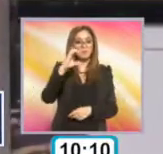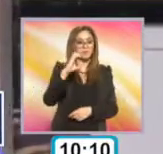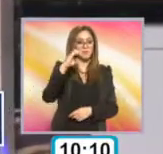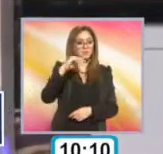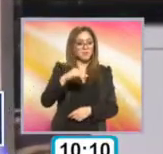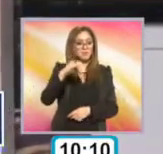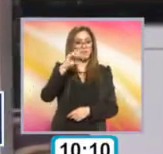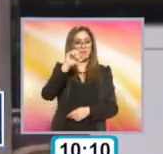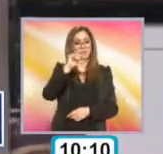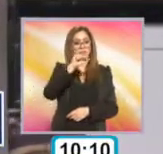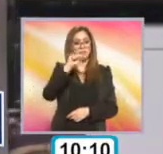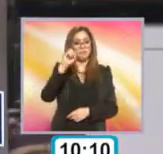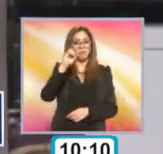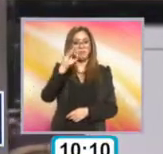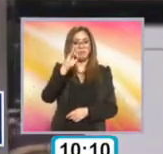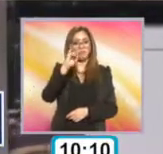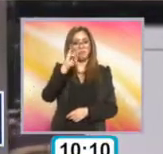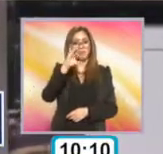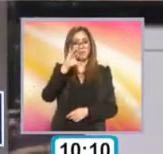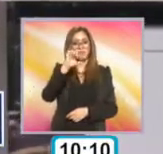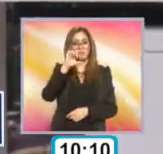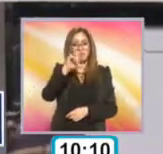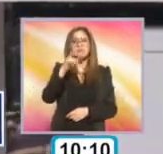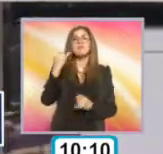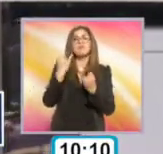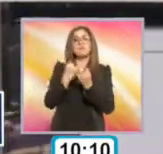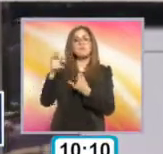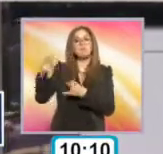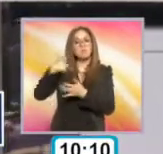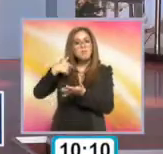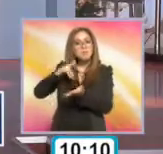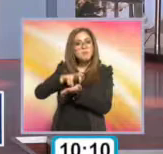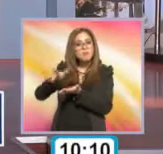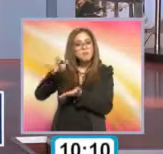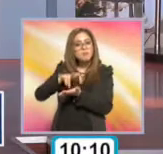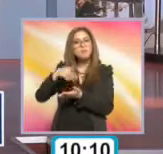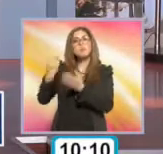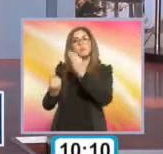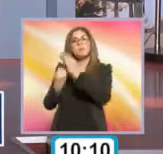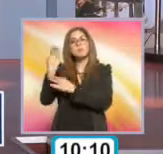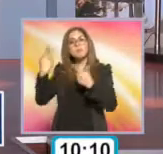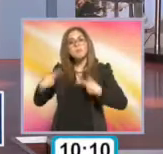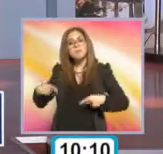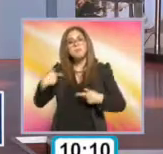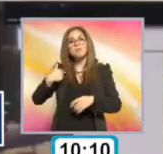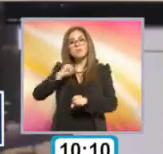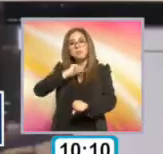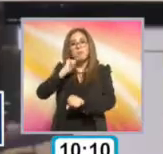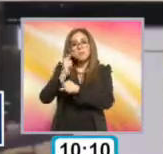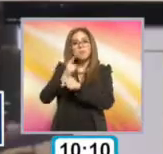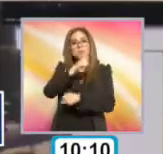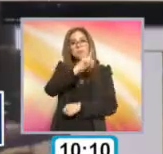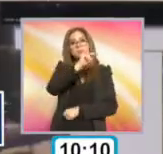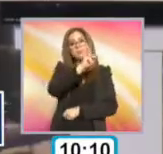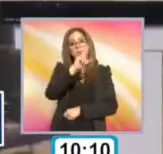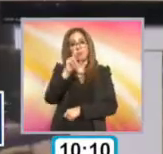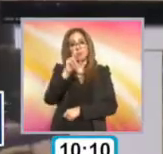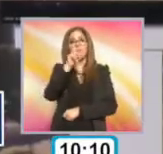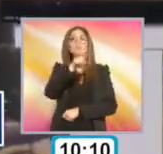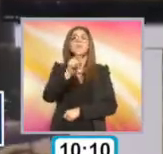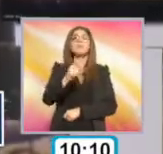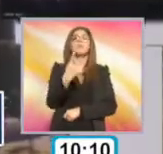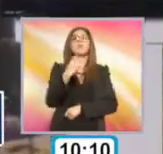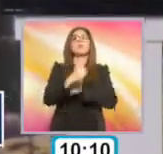una plataforma interesantísima para desarrollar nuevos talentos. Posverano ya tenemos identificado un talento puertorriqueño de 21